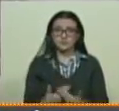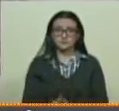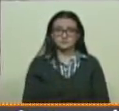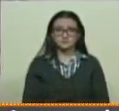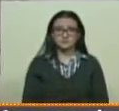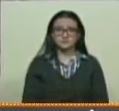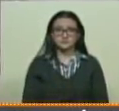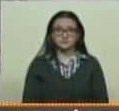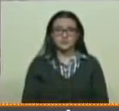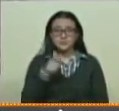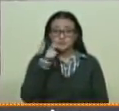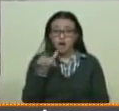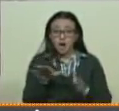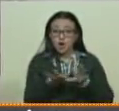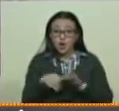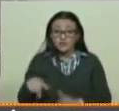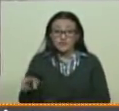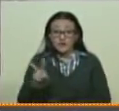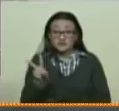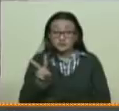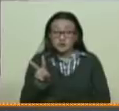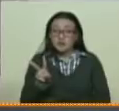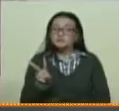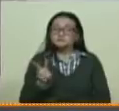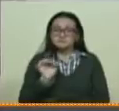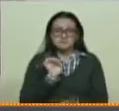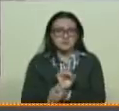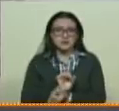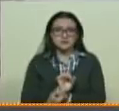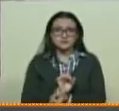El que robe a la nación va preso.